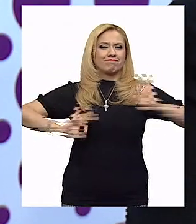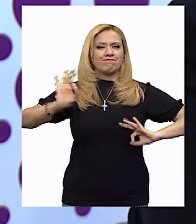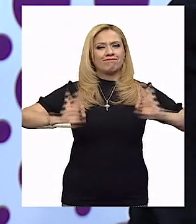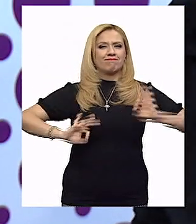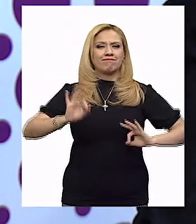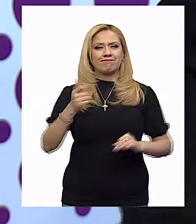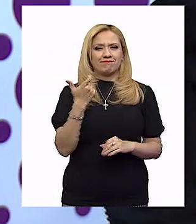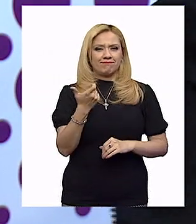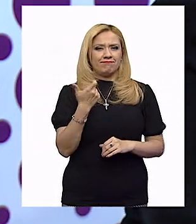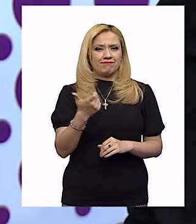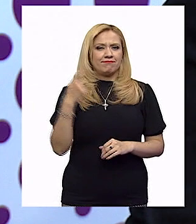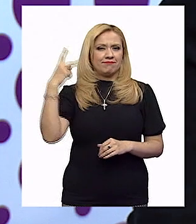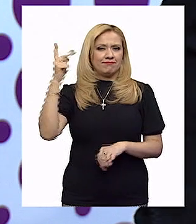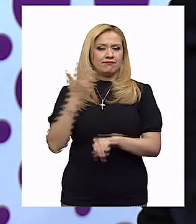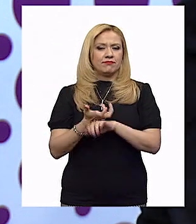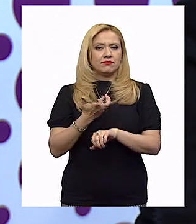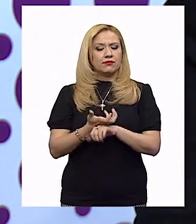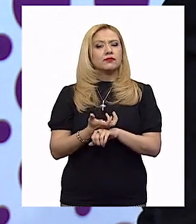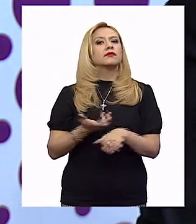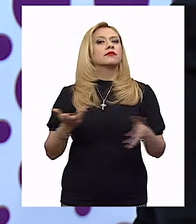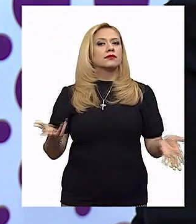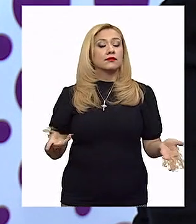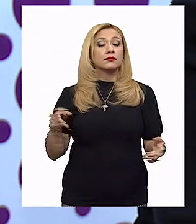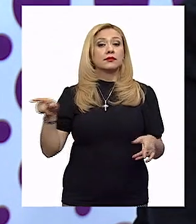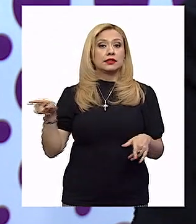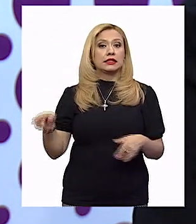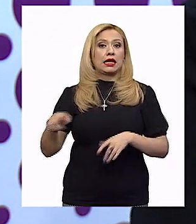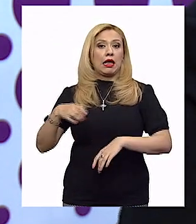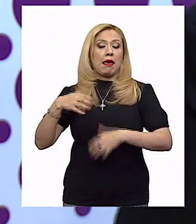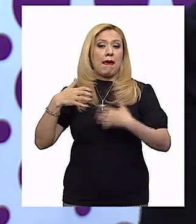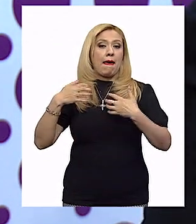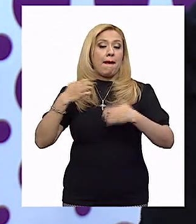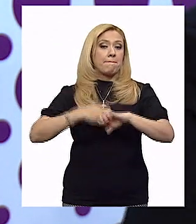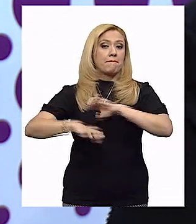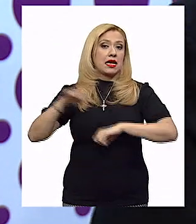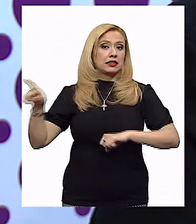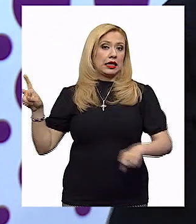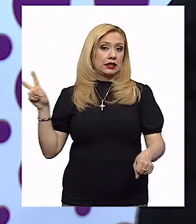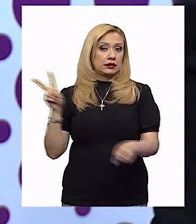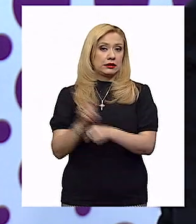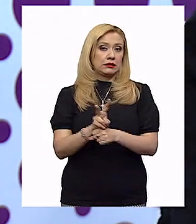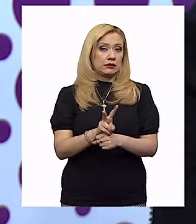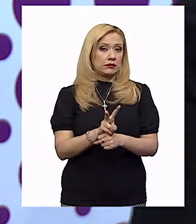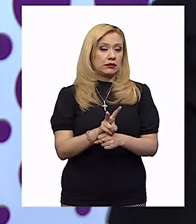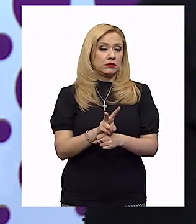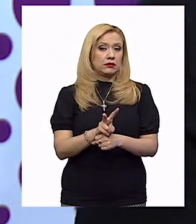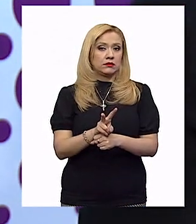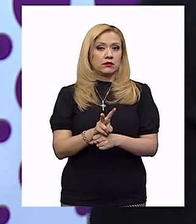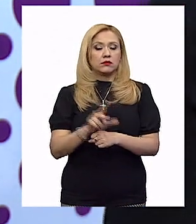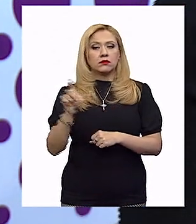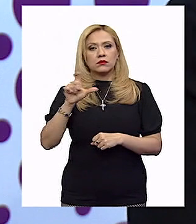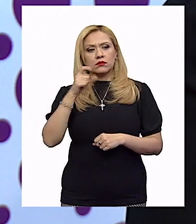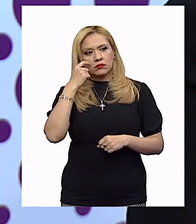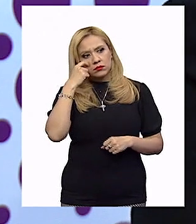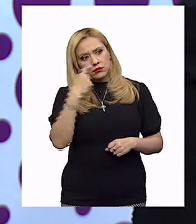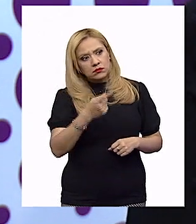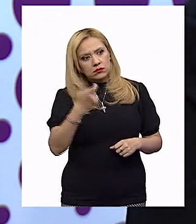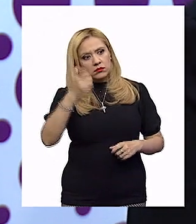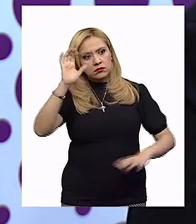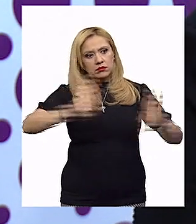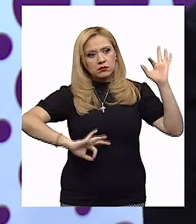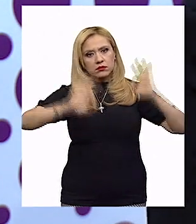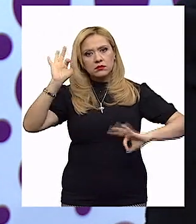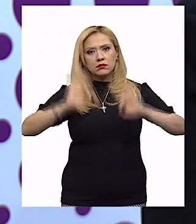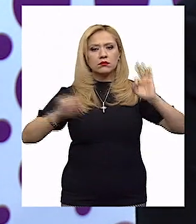de Estados Unidos pues están reguladas por esta empresa y cualquier empresa que vaya sea a emitir deuda o emitir valores en las distintas bolsas